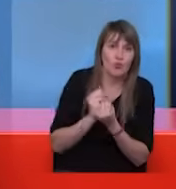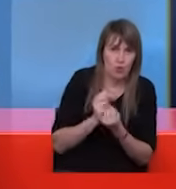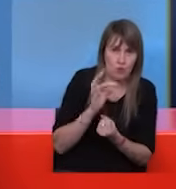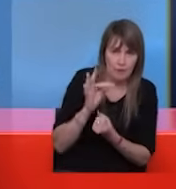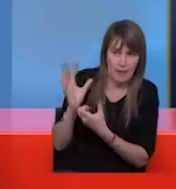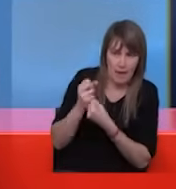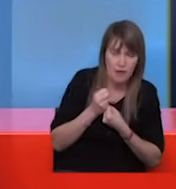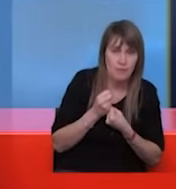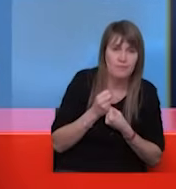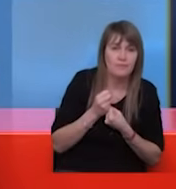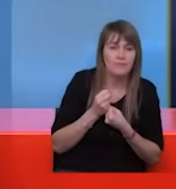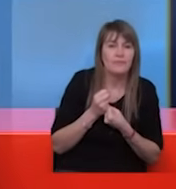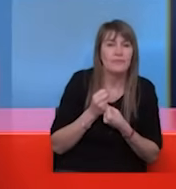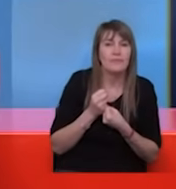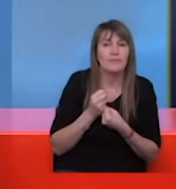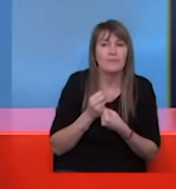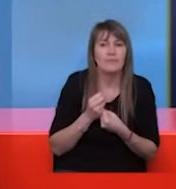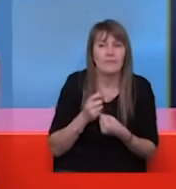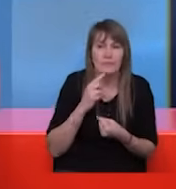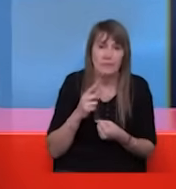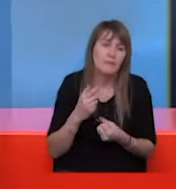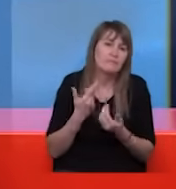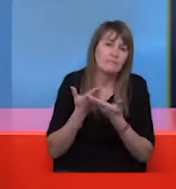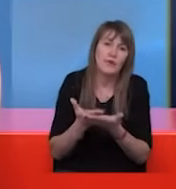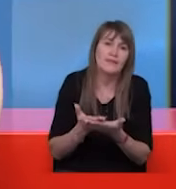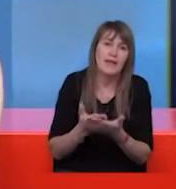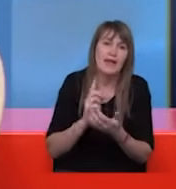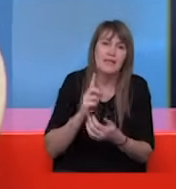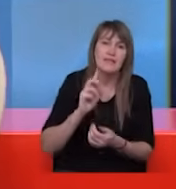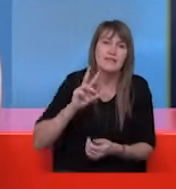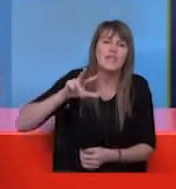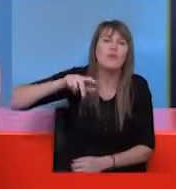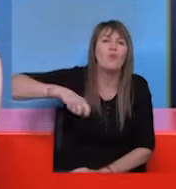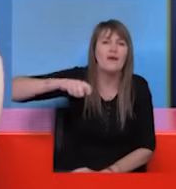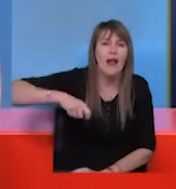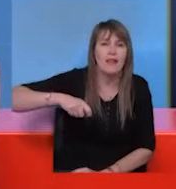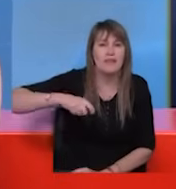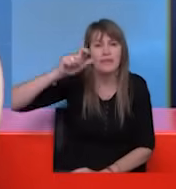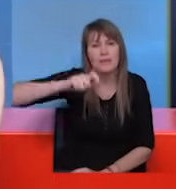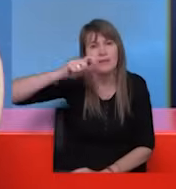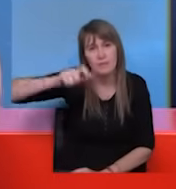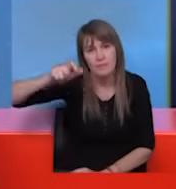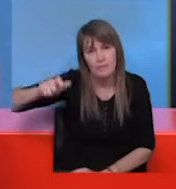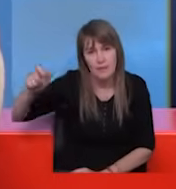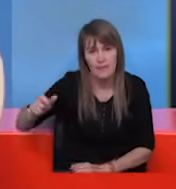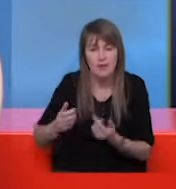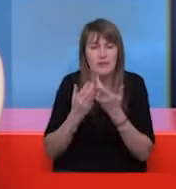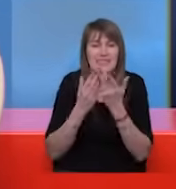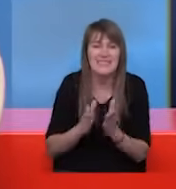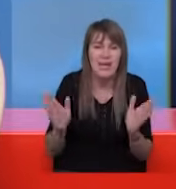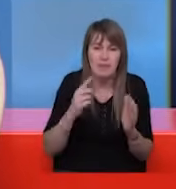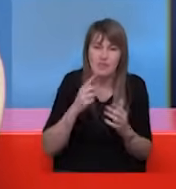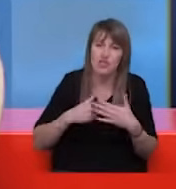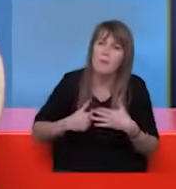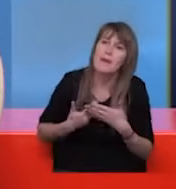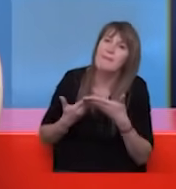y empezó a presentarse a lo que llamábamos el Tribunal del Pueblo, porque él empezaba siempre sus declaraciones. Acá me presento